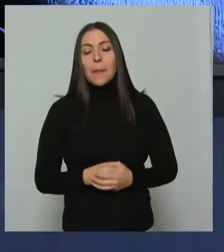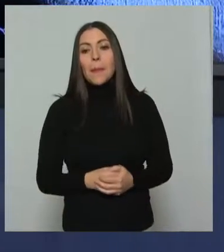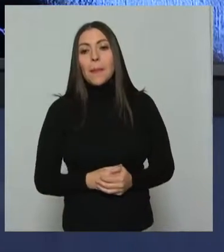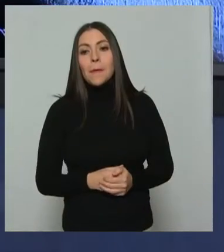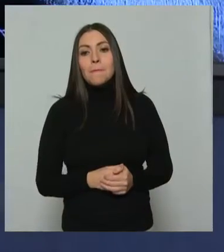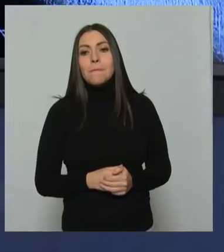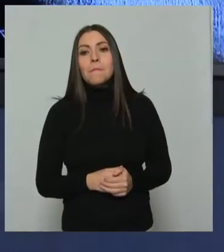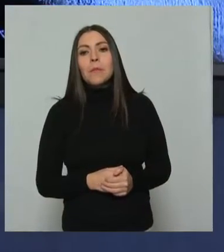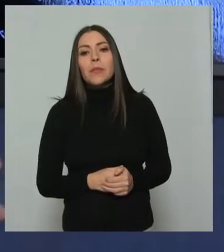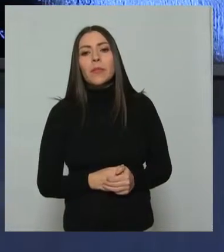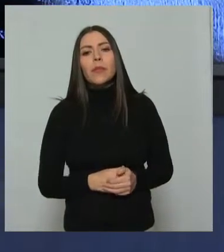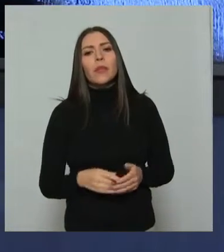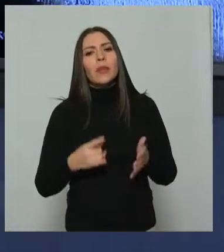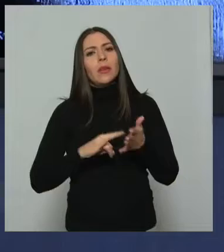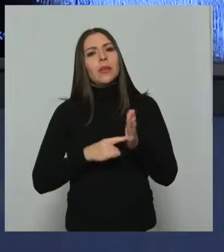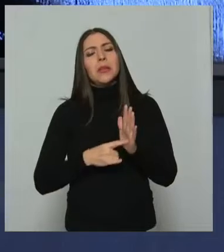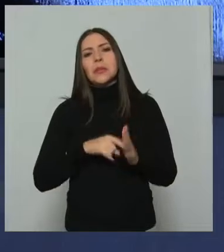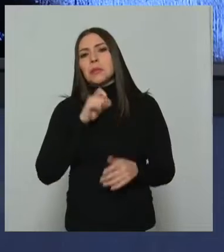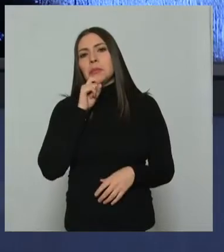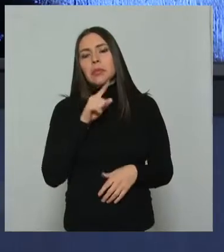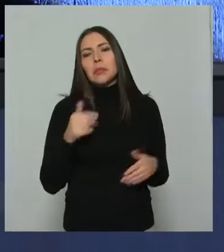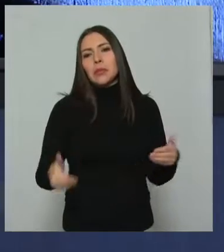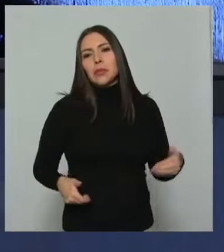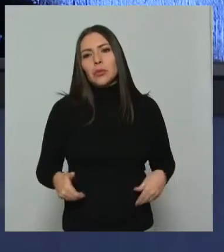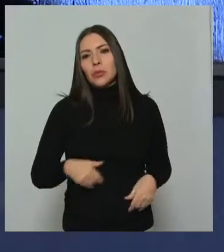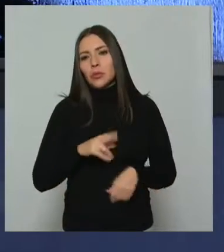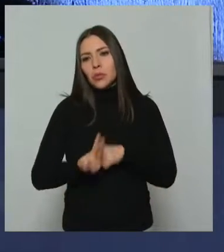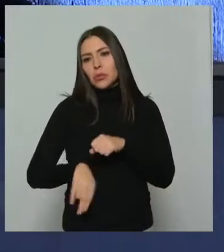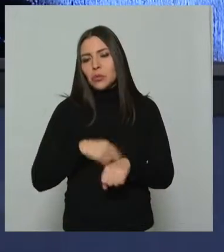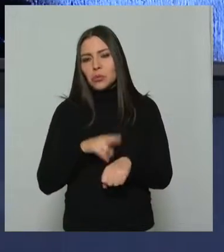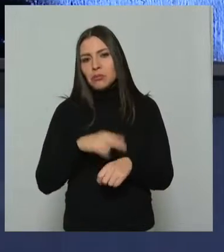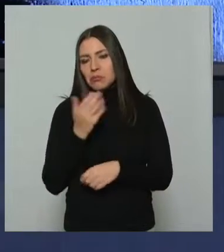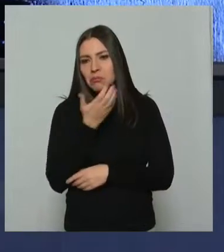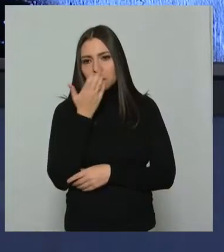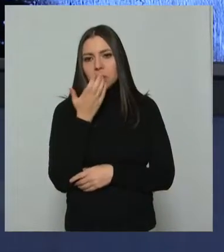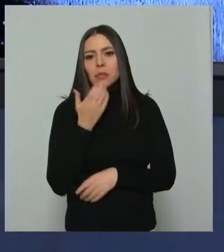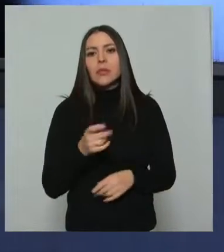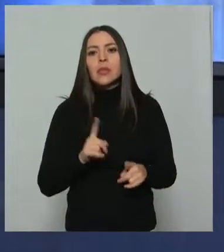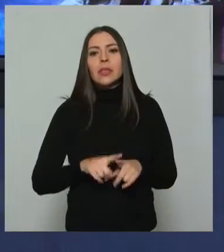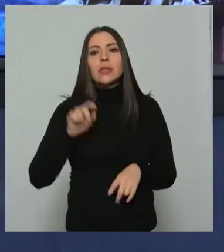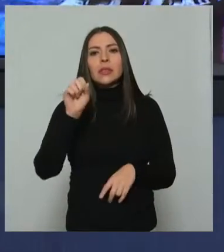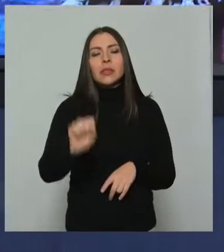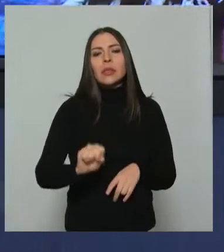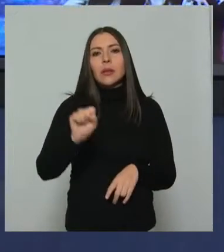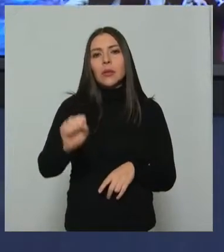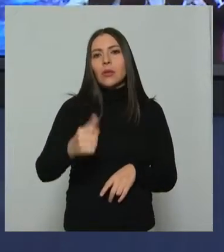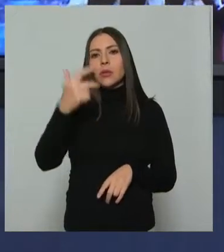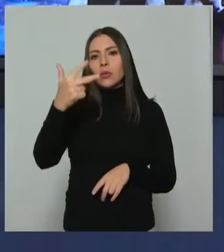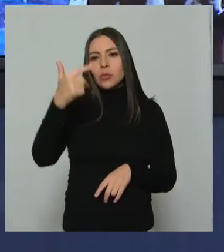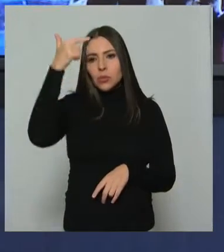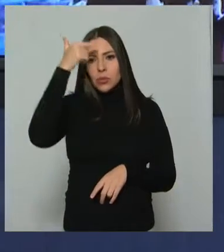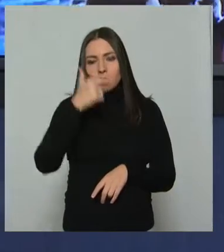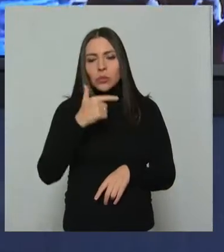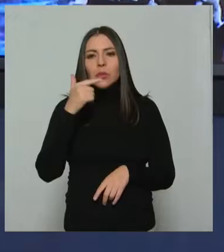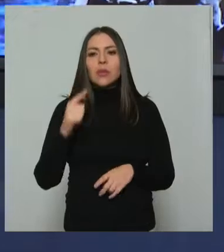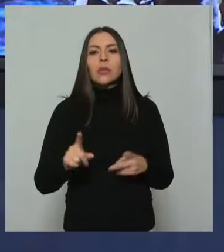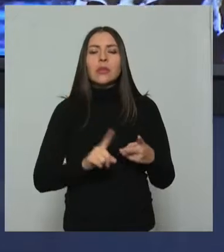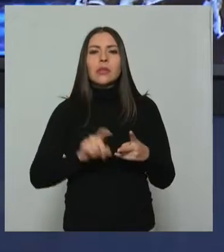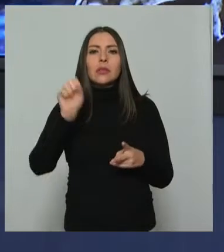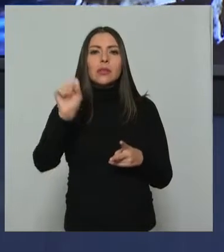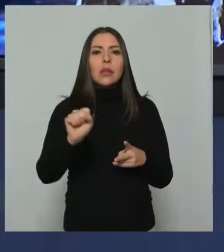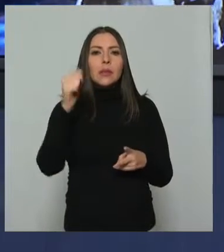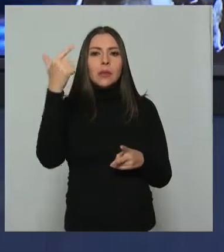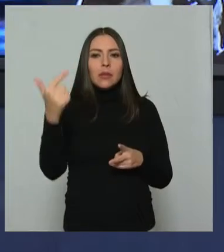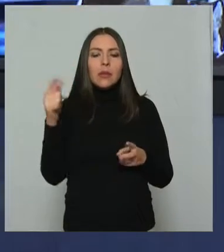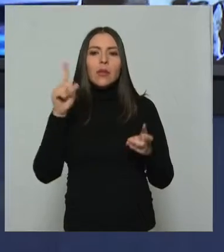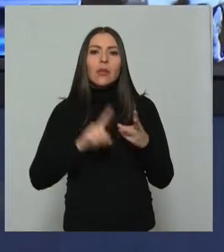los horarios son pues, los de teatro, ¿no? Los habituales, sábados a las 8 de la noche, me parece, sábados a las 7 y domingos